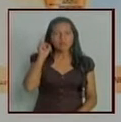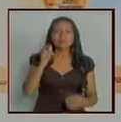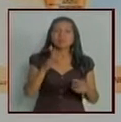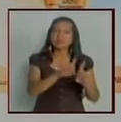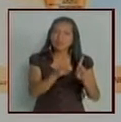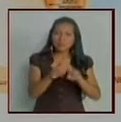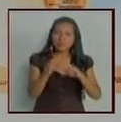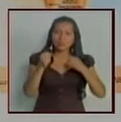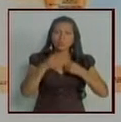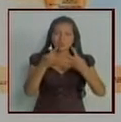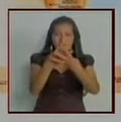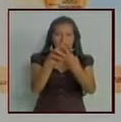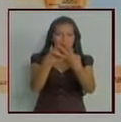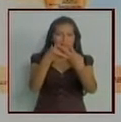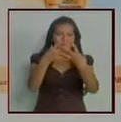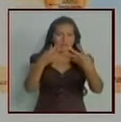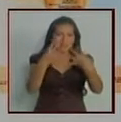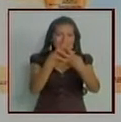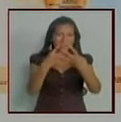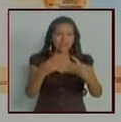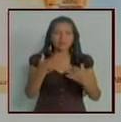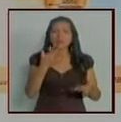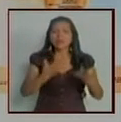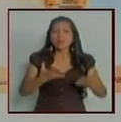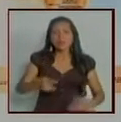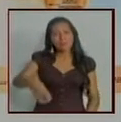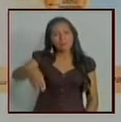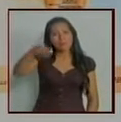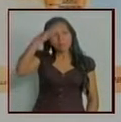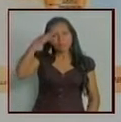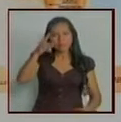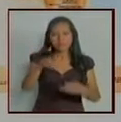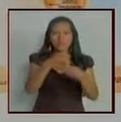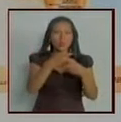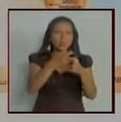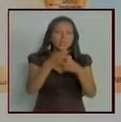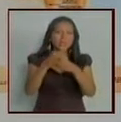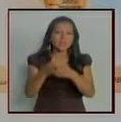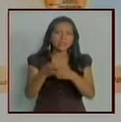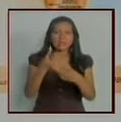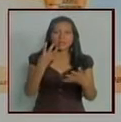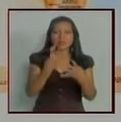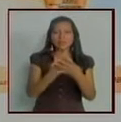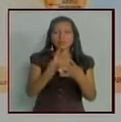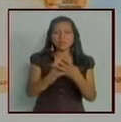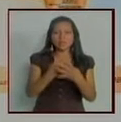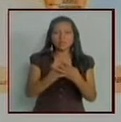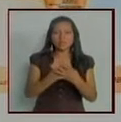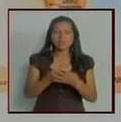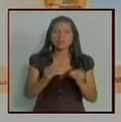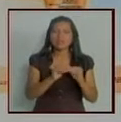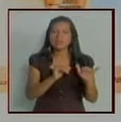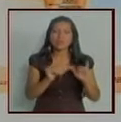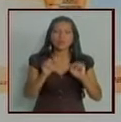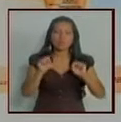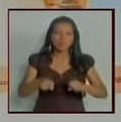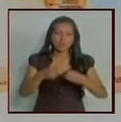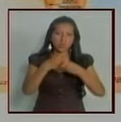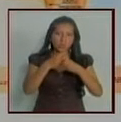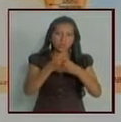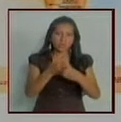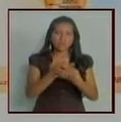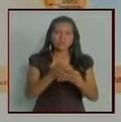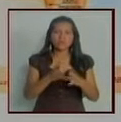de la membrana timpánica, podemos tener que por golpes en la cabeza se luxen los huesecillos, por cirugías del oído también se pueden lesionar